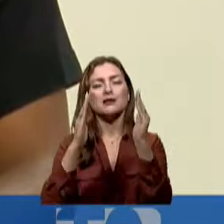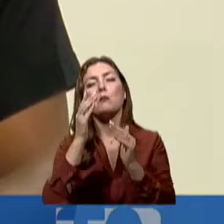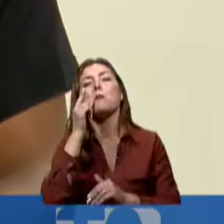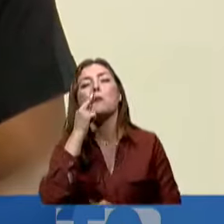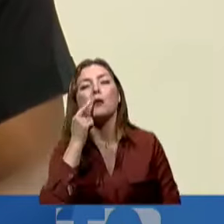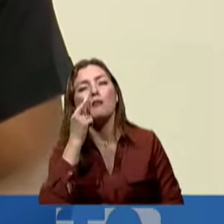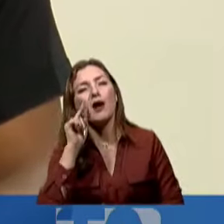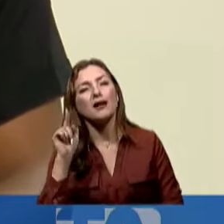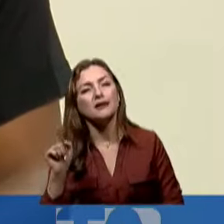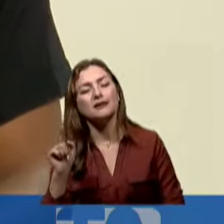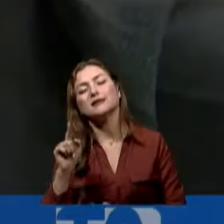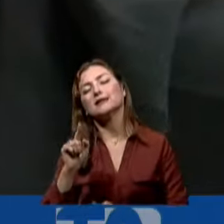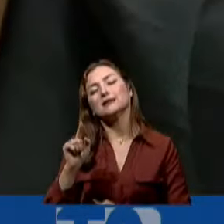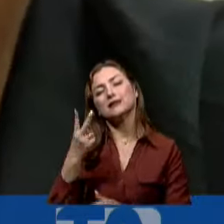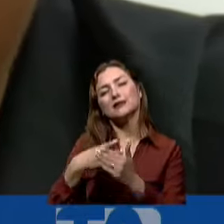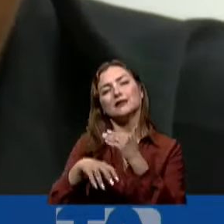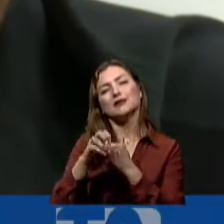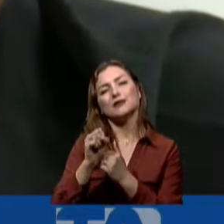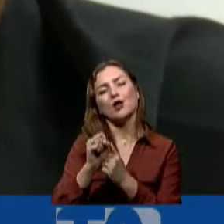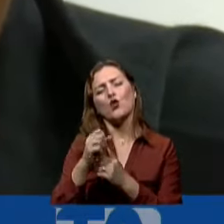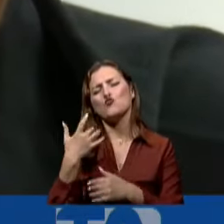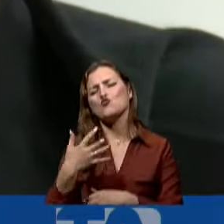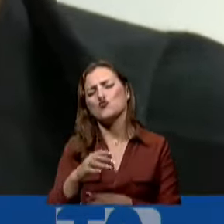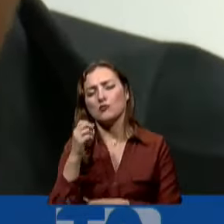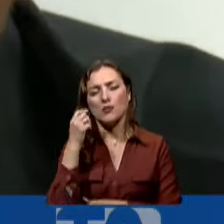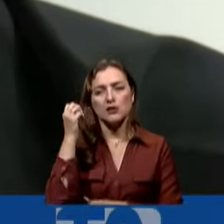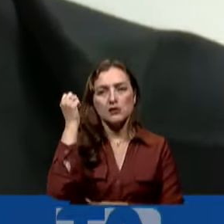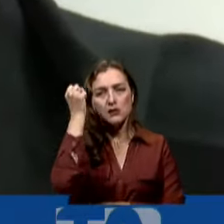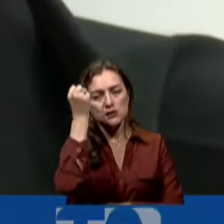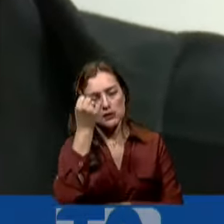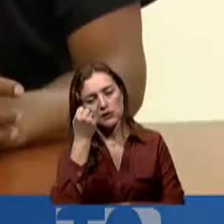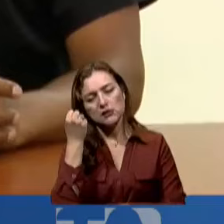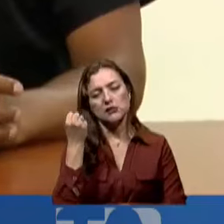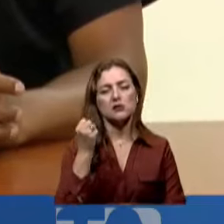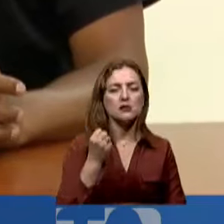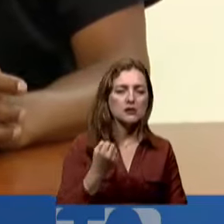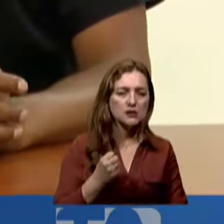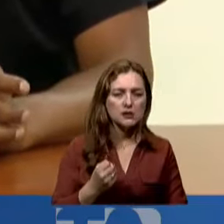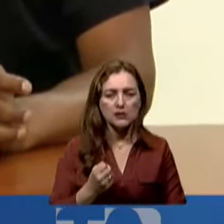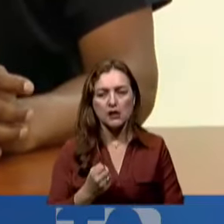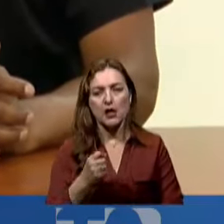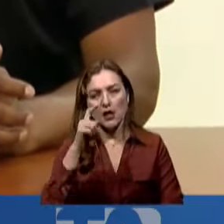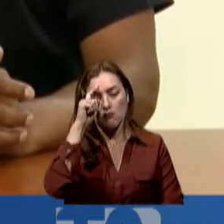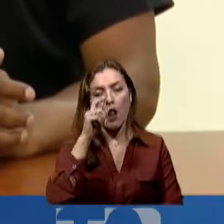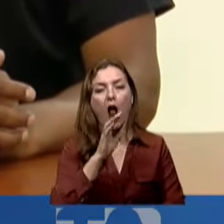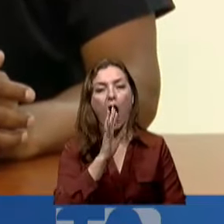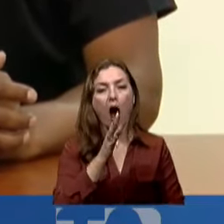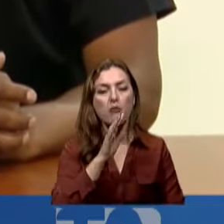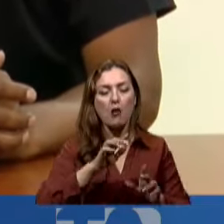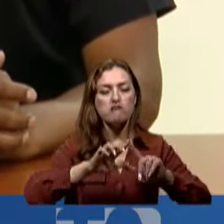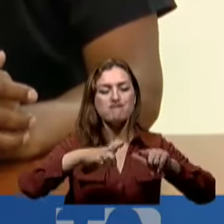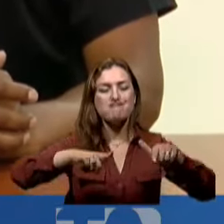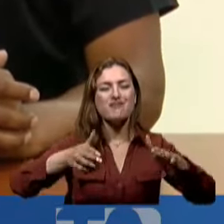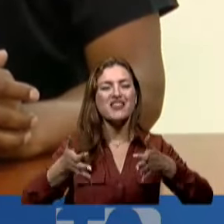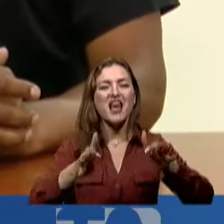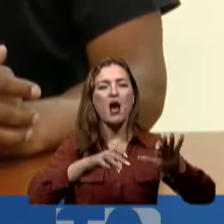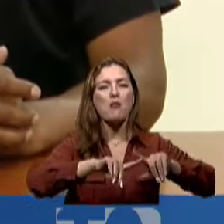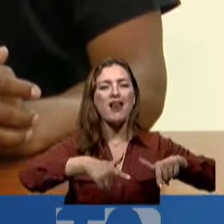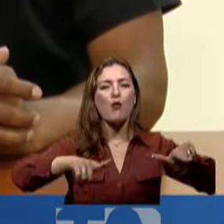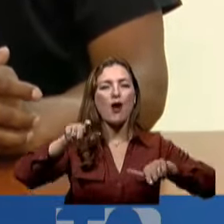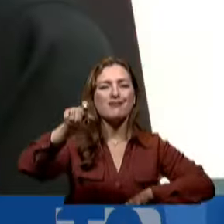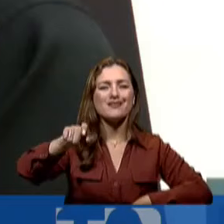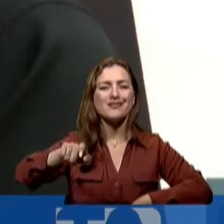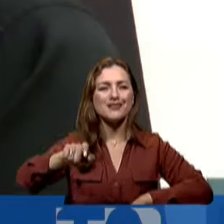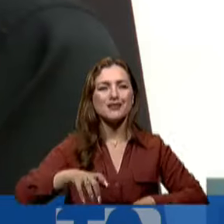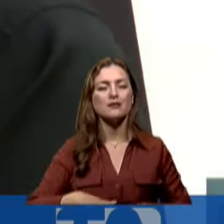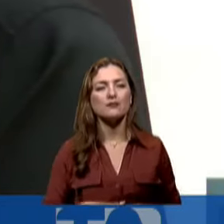padre señala que Josué Alexander tiene constantes mareos y además tiene secuelas en el habla. Es por ello que requiere de terapia de